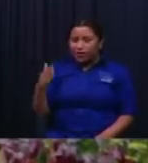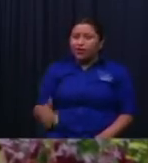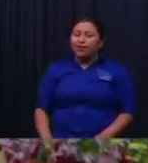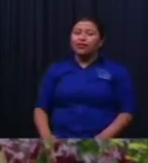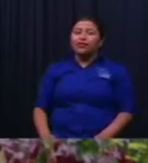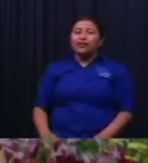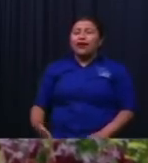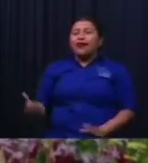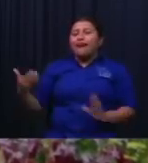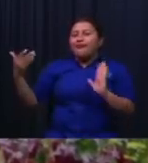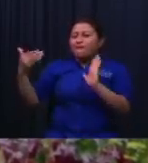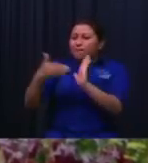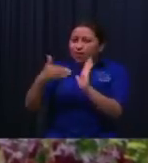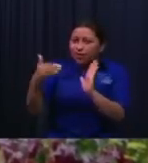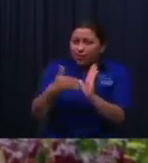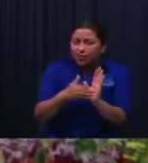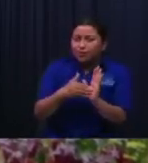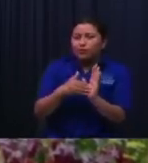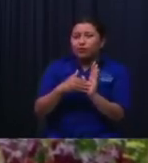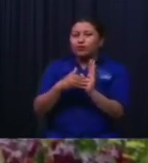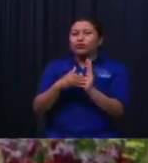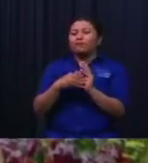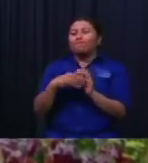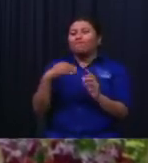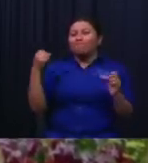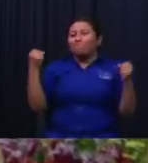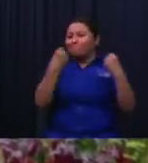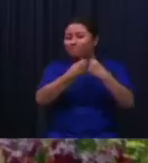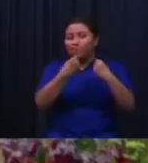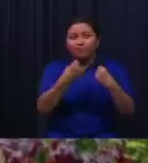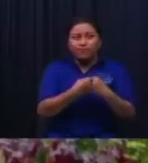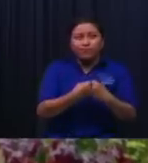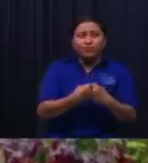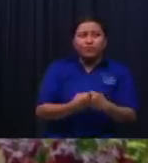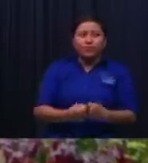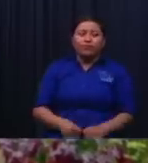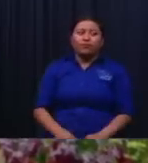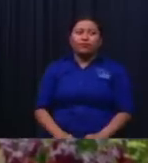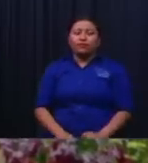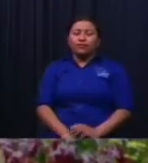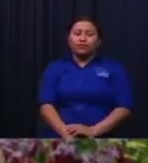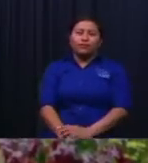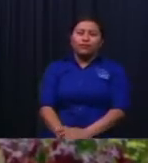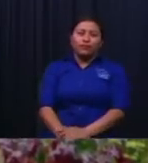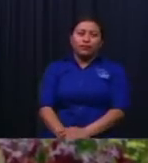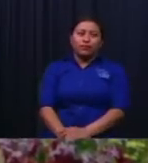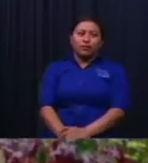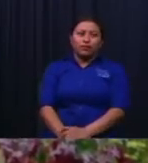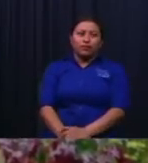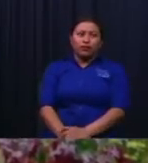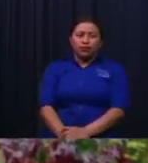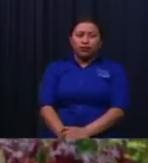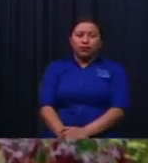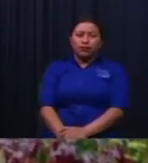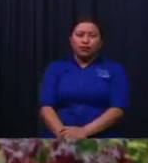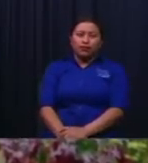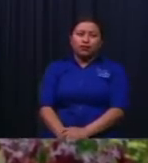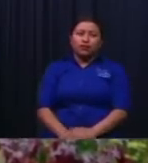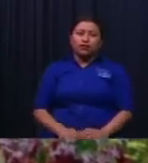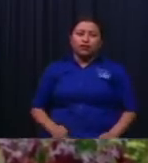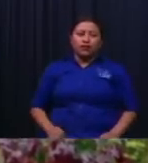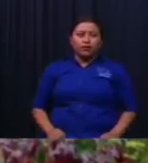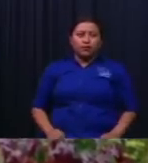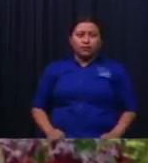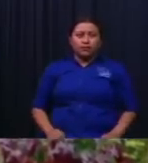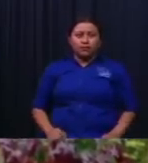al demonio infeliz ese que estaba de molestar y ahí lo llevamos nosotros, ¿verdad? Ah, otro día. Tal vez